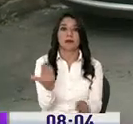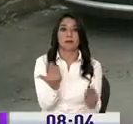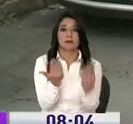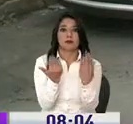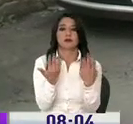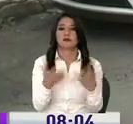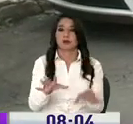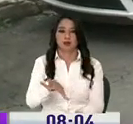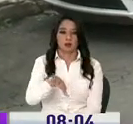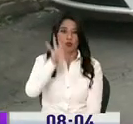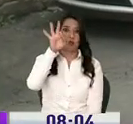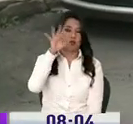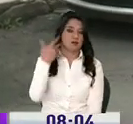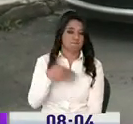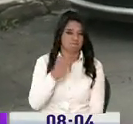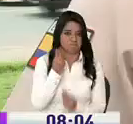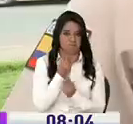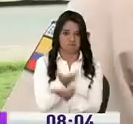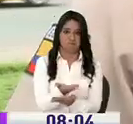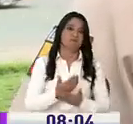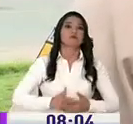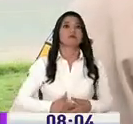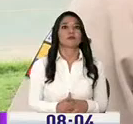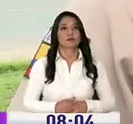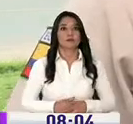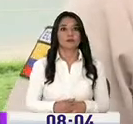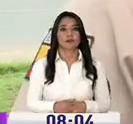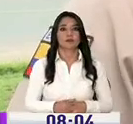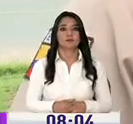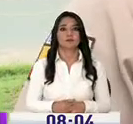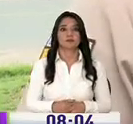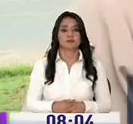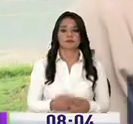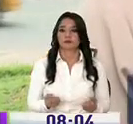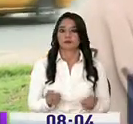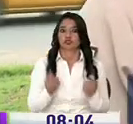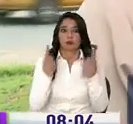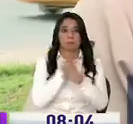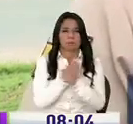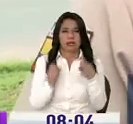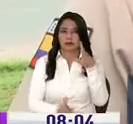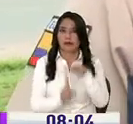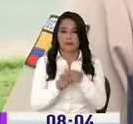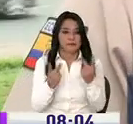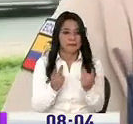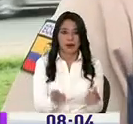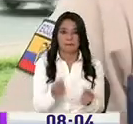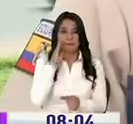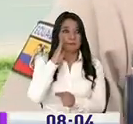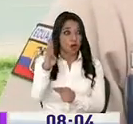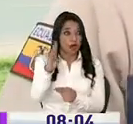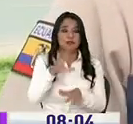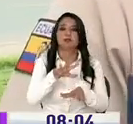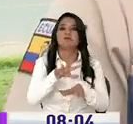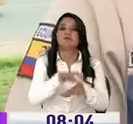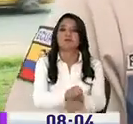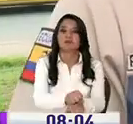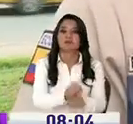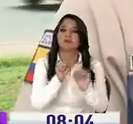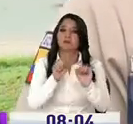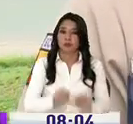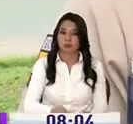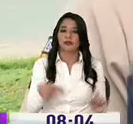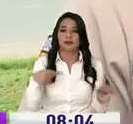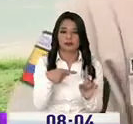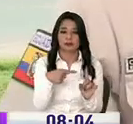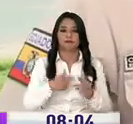se encontraron con algunas novedades. La velocidad en la acción y el factor sorpresa innato que de los policías, se logra la detención